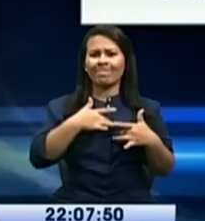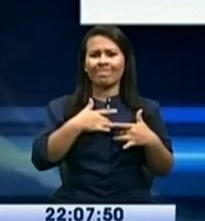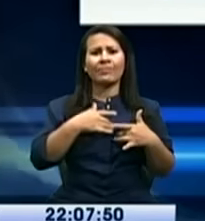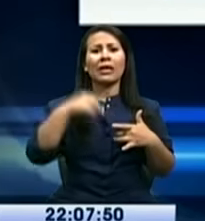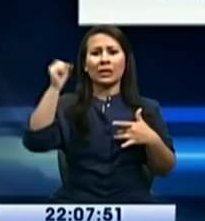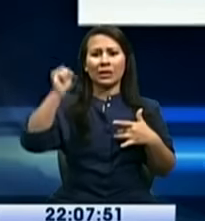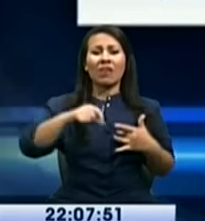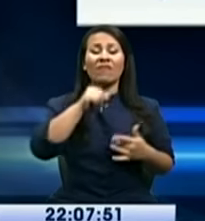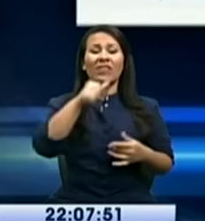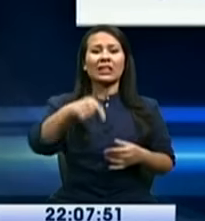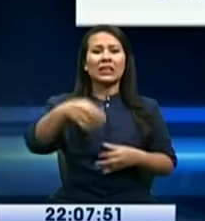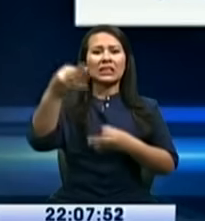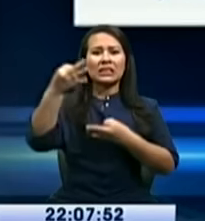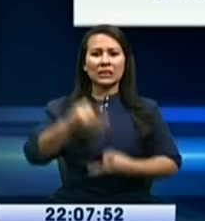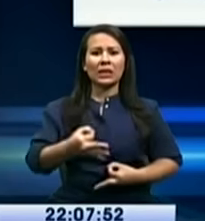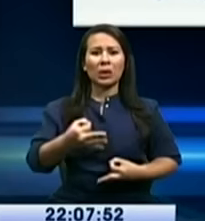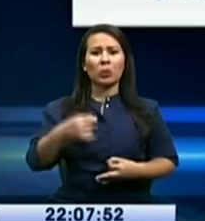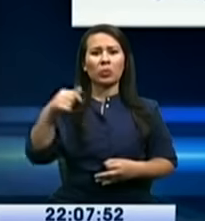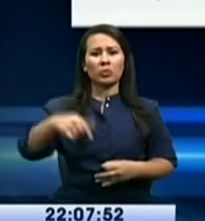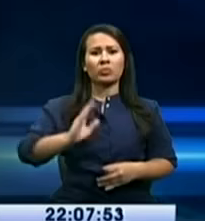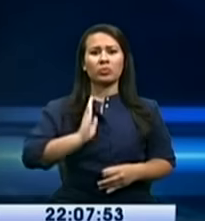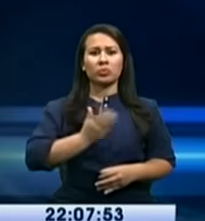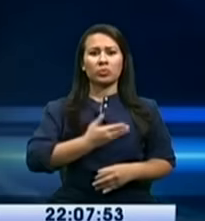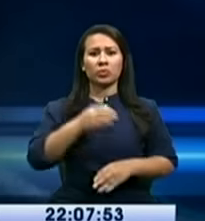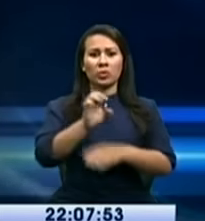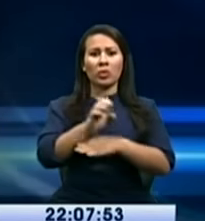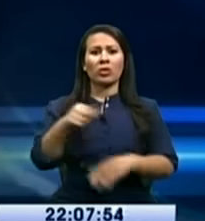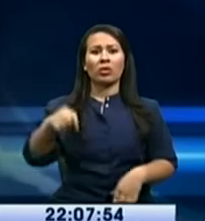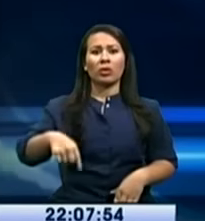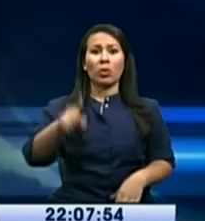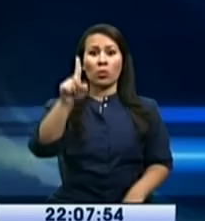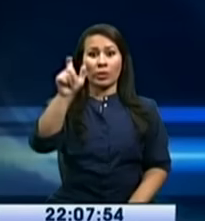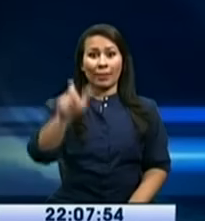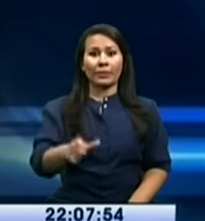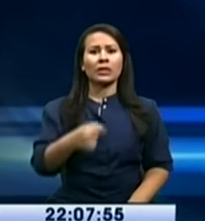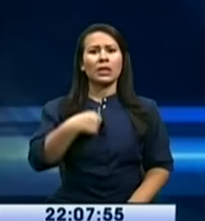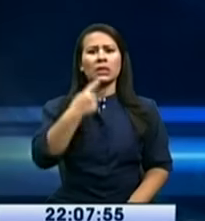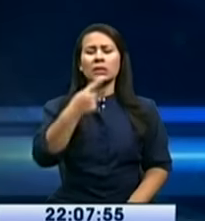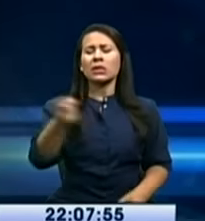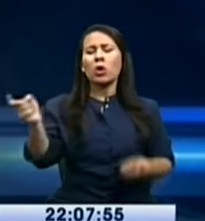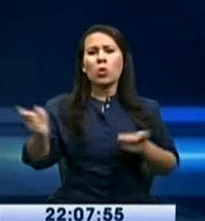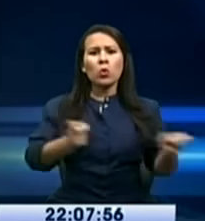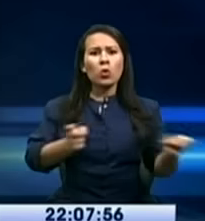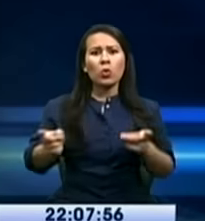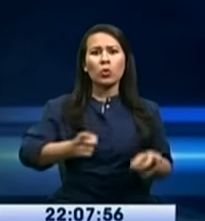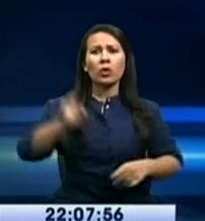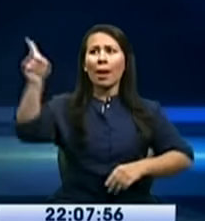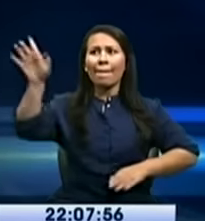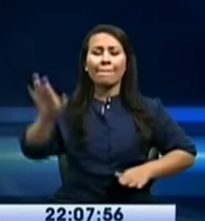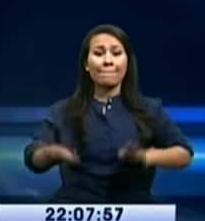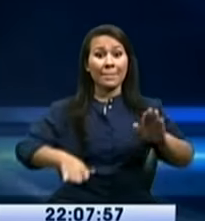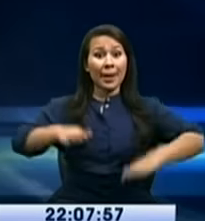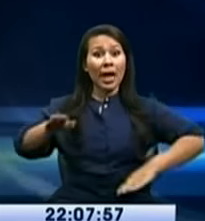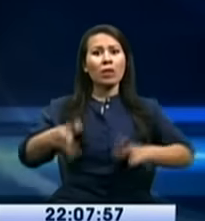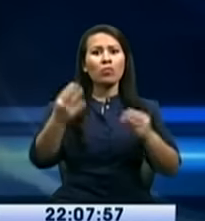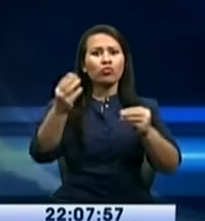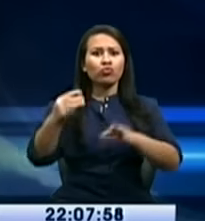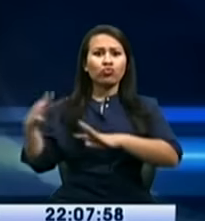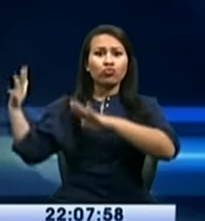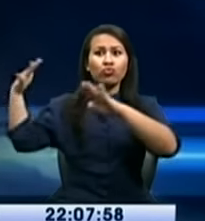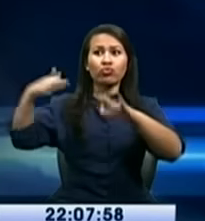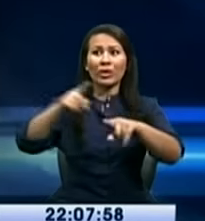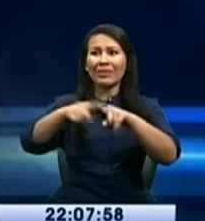que la seguridad es lo que nos falta a todos. Una ciudadana pide más control en esta playa tan visitada por